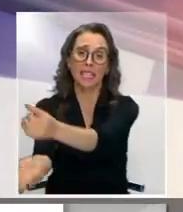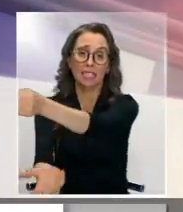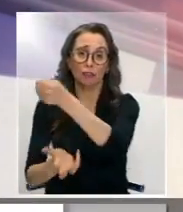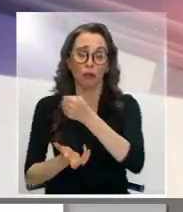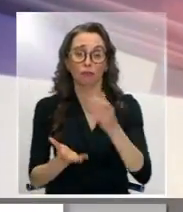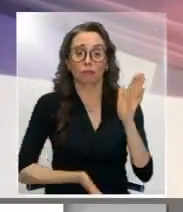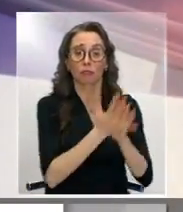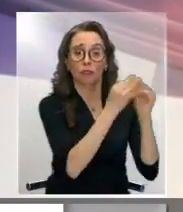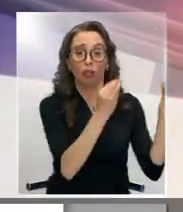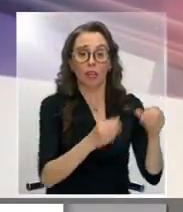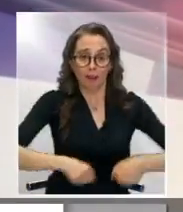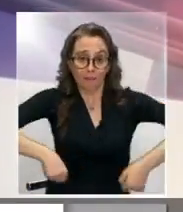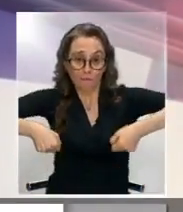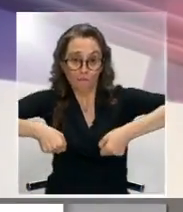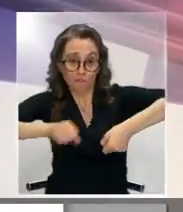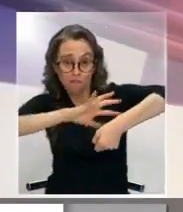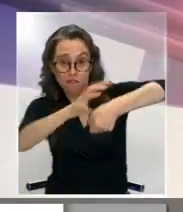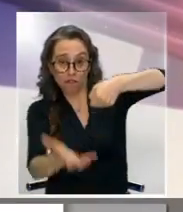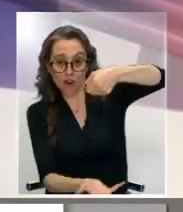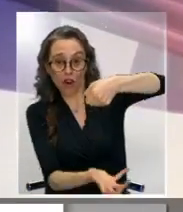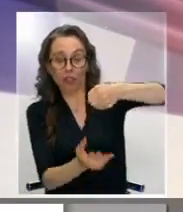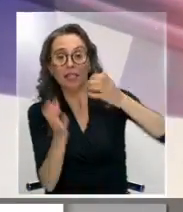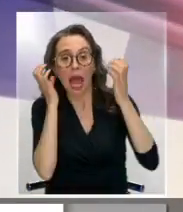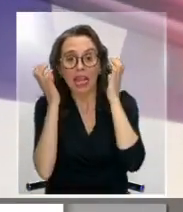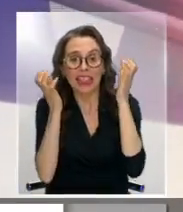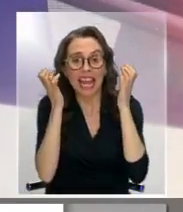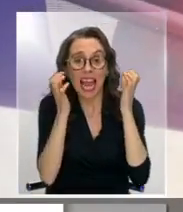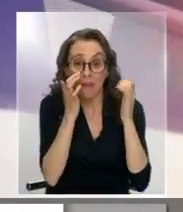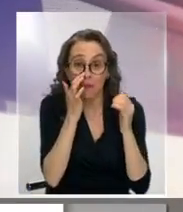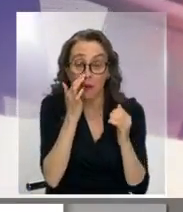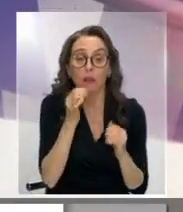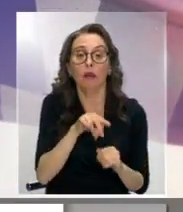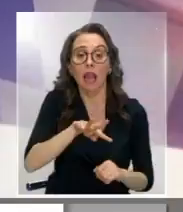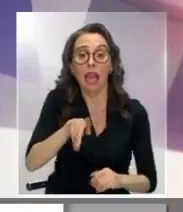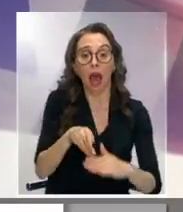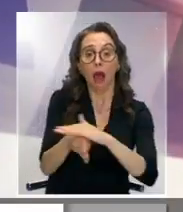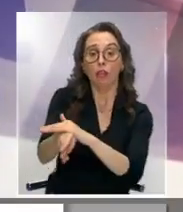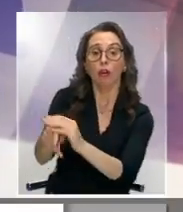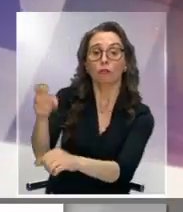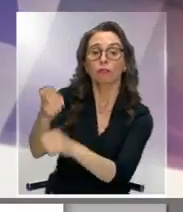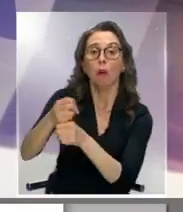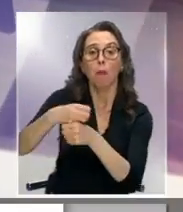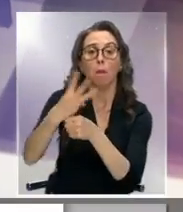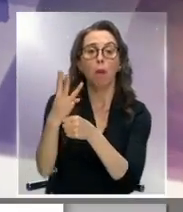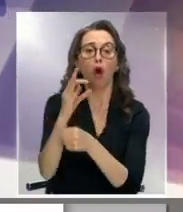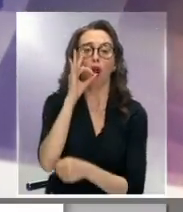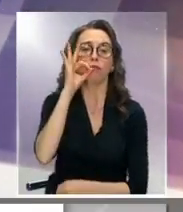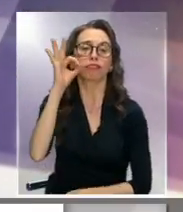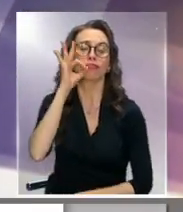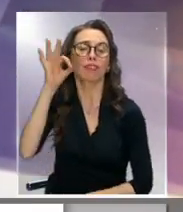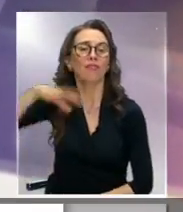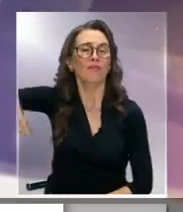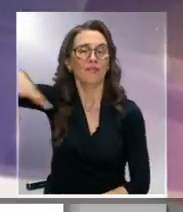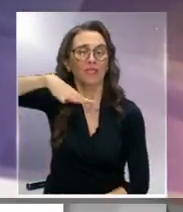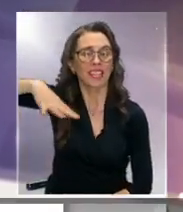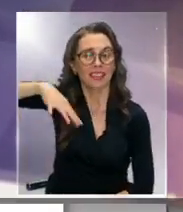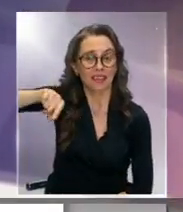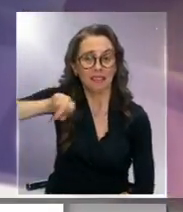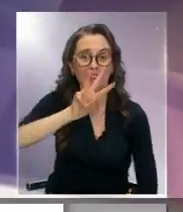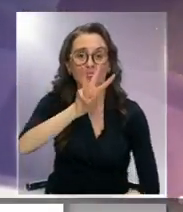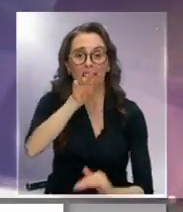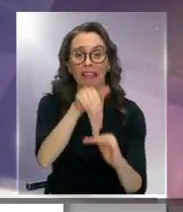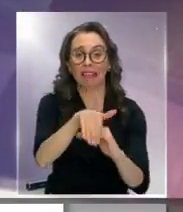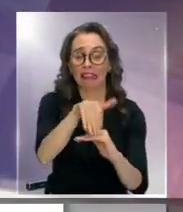repleta de teléfonos. Eso es lo que alcanzó a robar un grupo de ladrones en un exclusivo mall de Vitacura. Eran cerca de las 3 de la